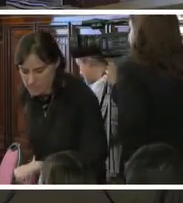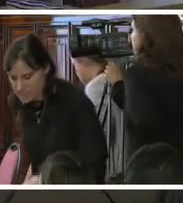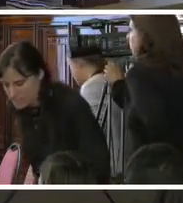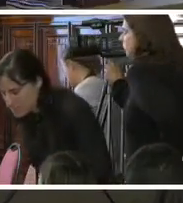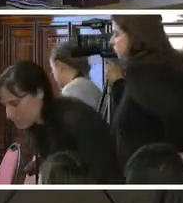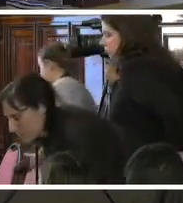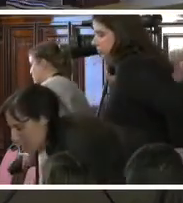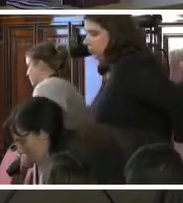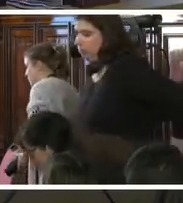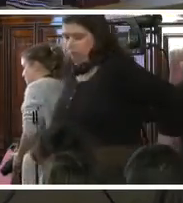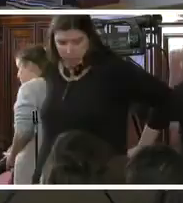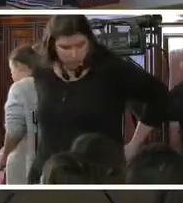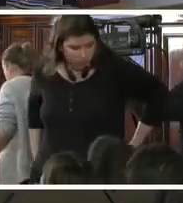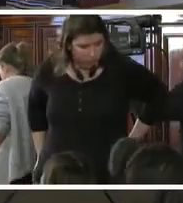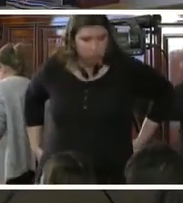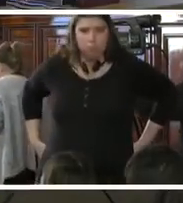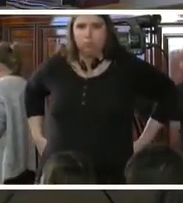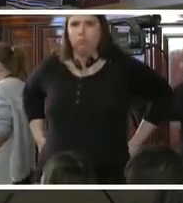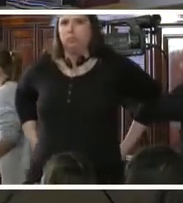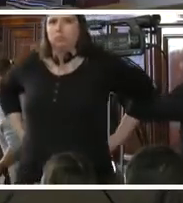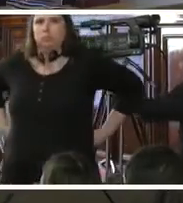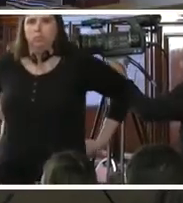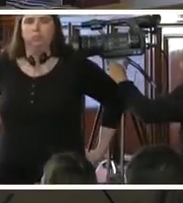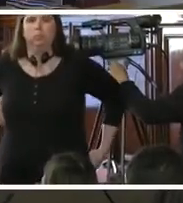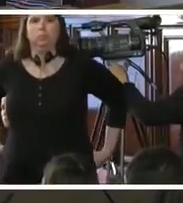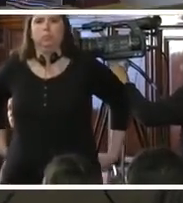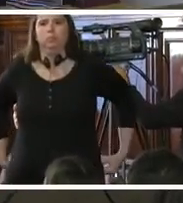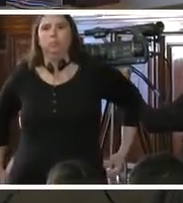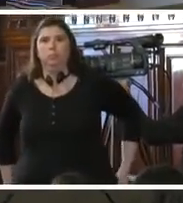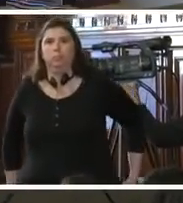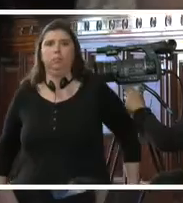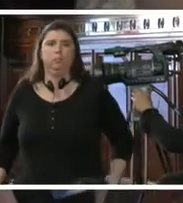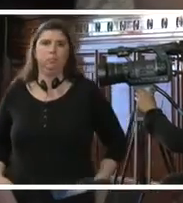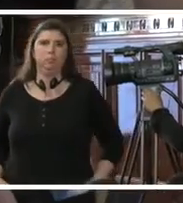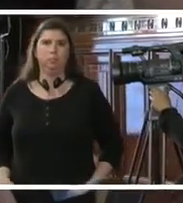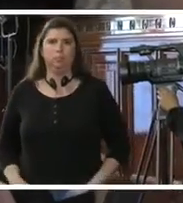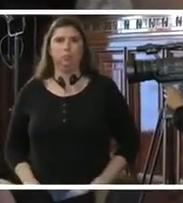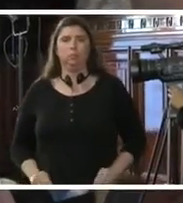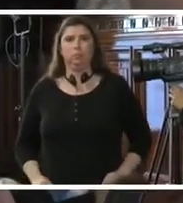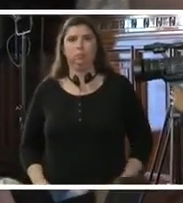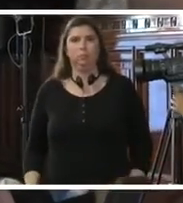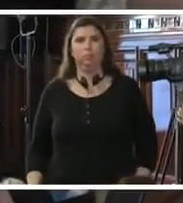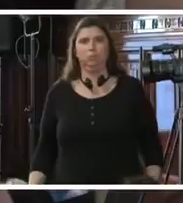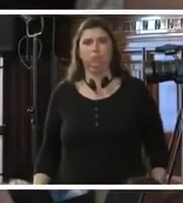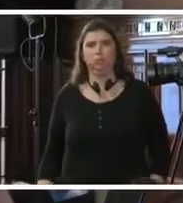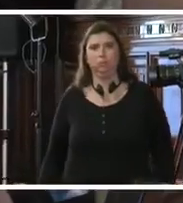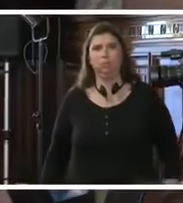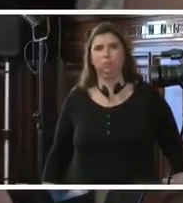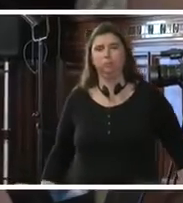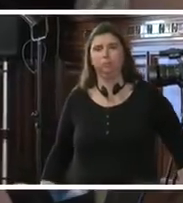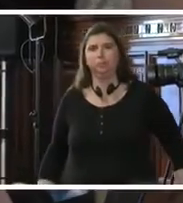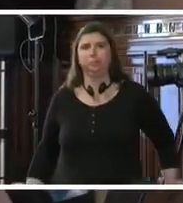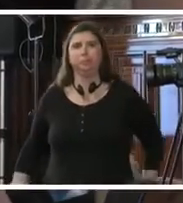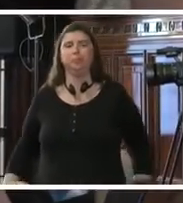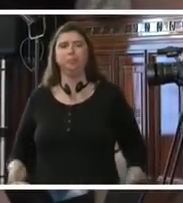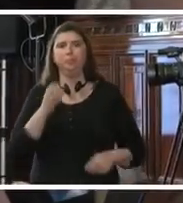Buenas tardes, soy Luvia Pérez, de Mujeres Transformando el Mundo, Guatemala. La experiencia en los sistemas de procuración de justicia es una